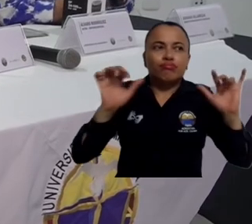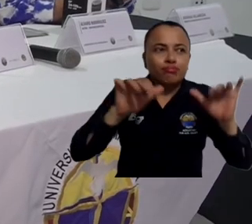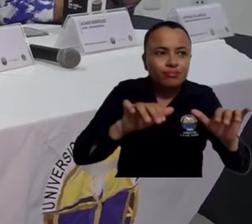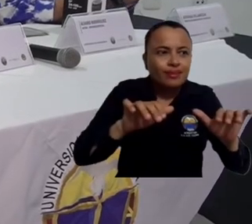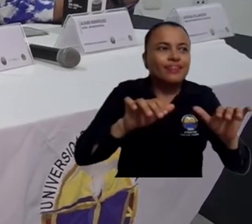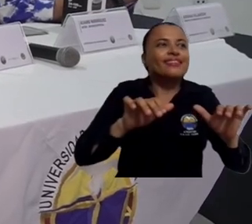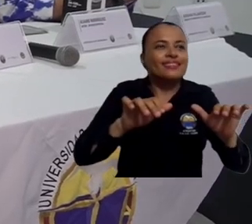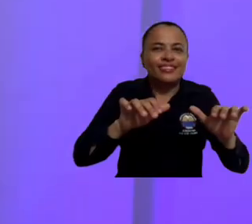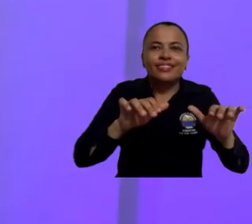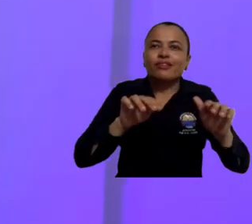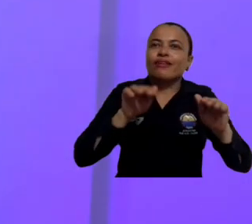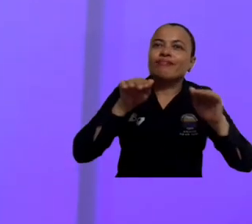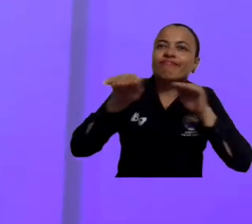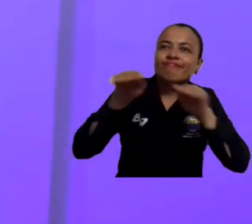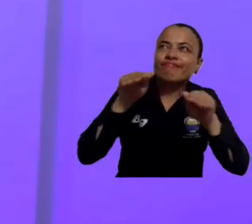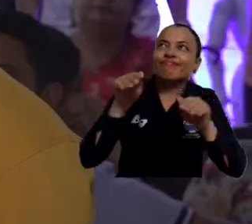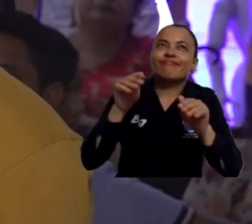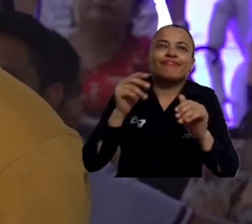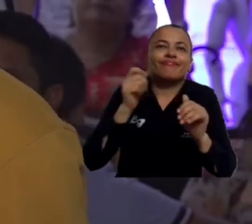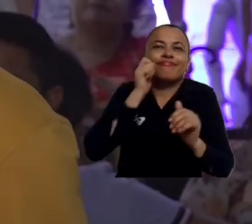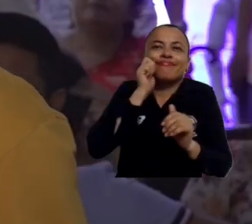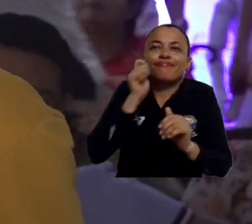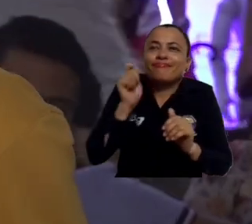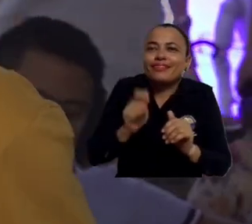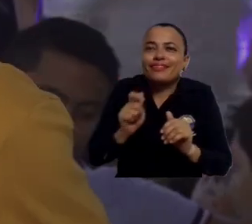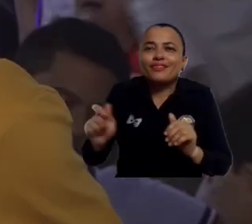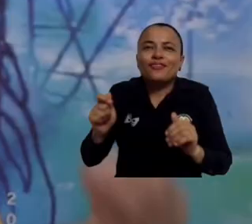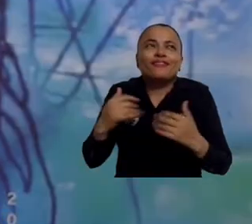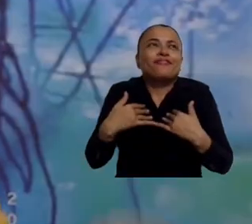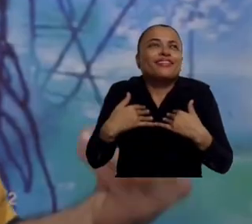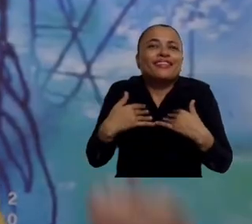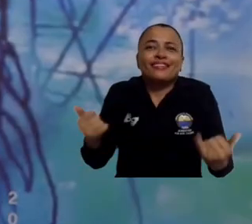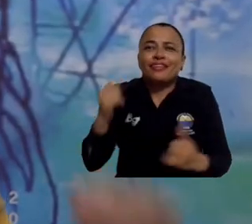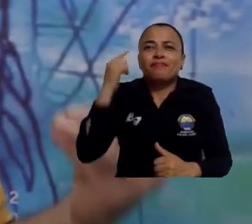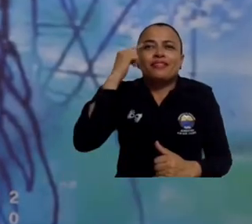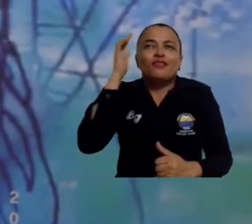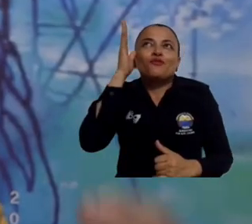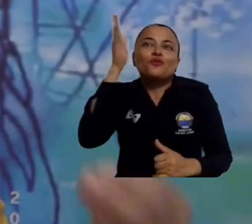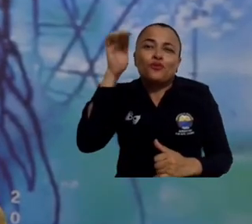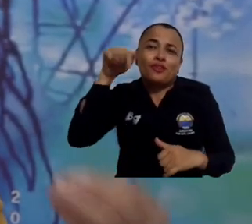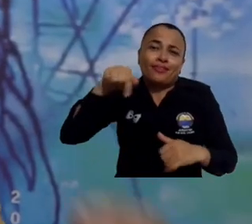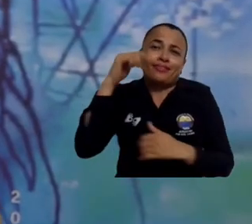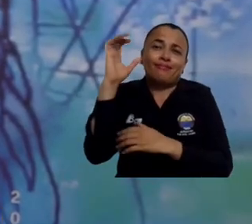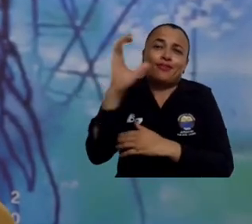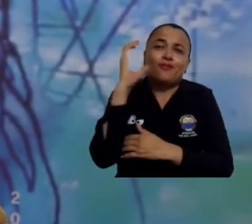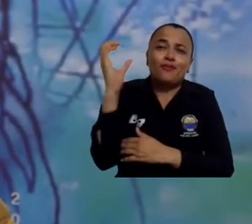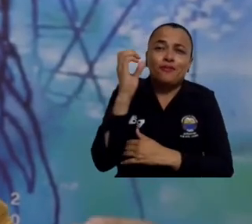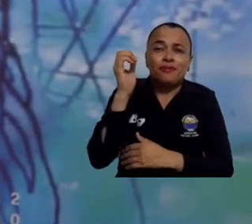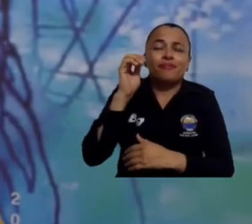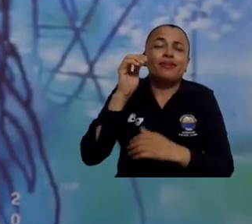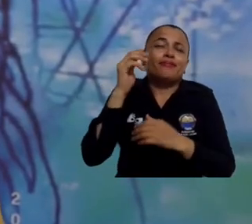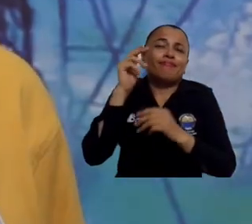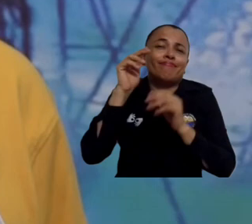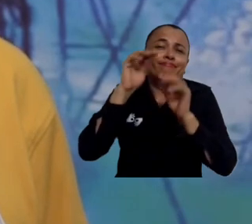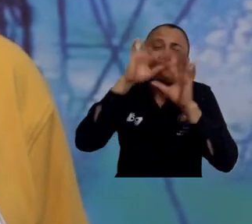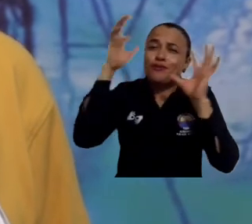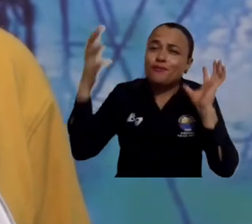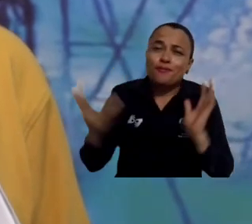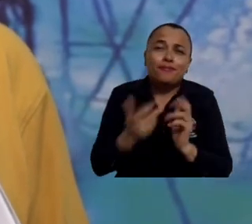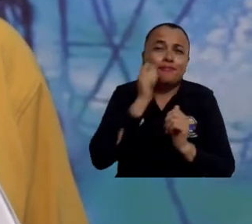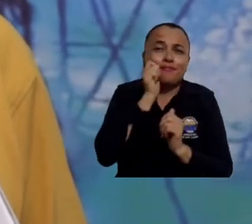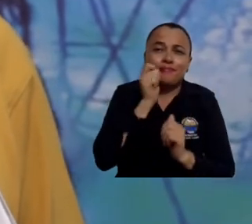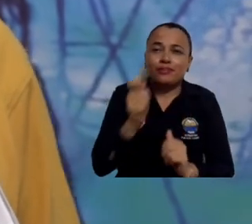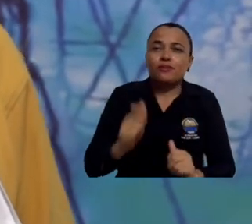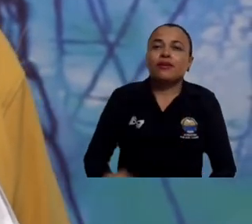Un evento de estos convoca la esencia de la felicidad del futuro de este país y de la humanidad.